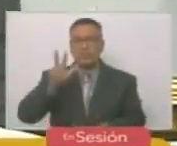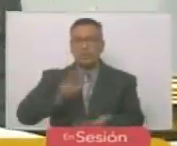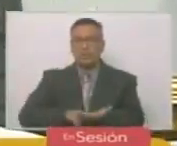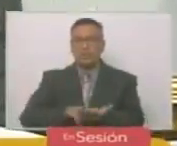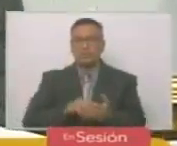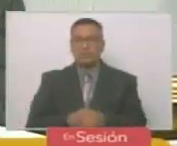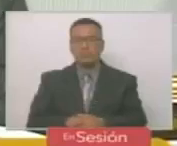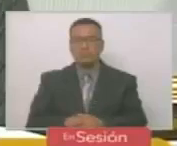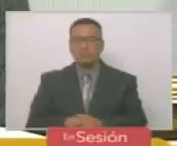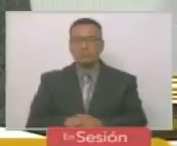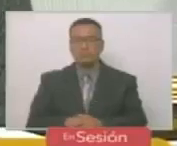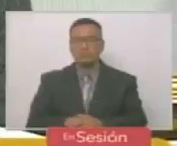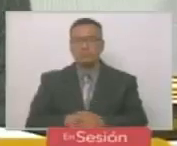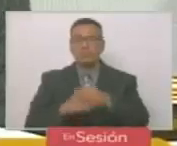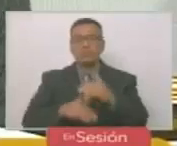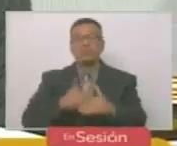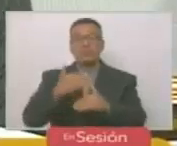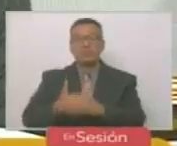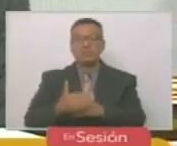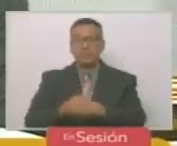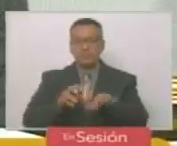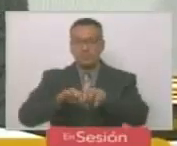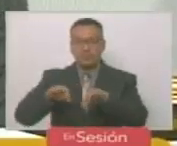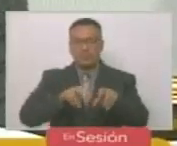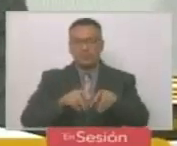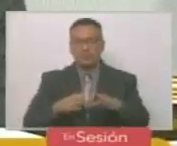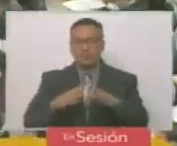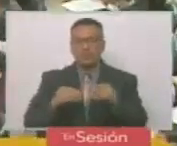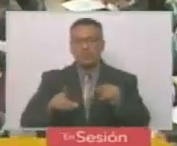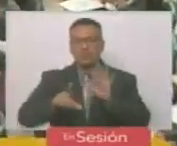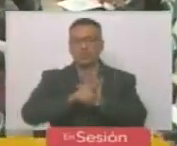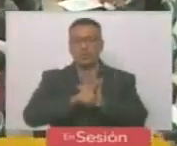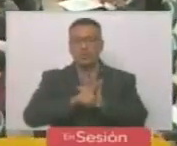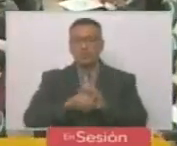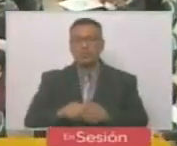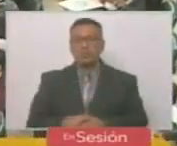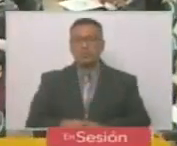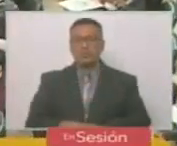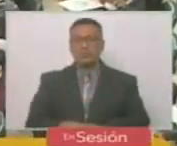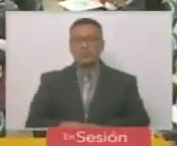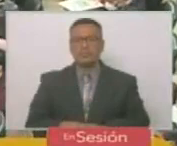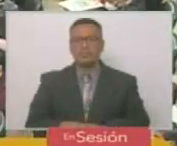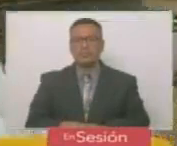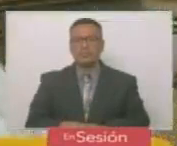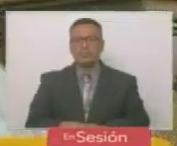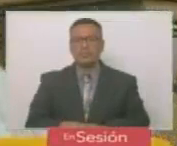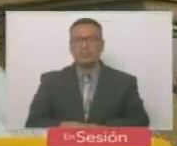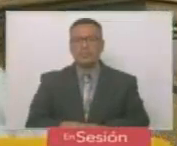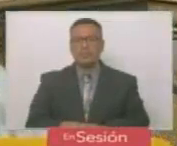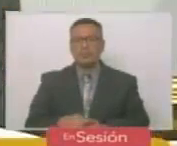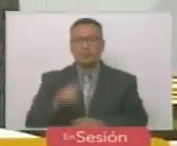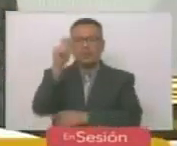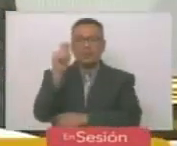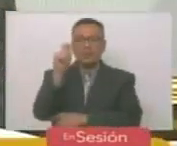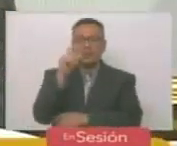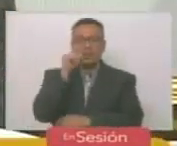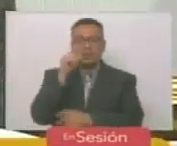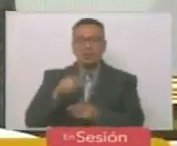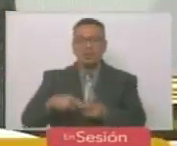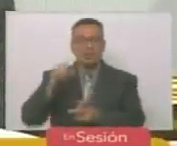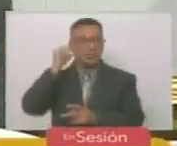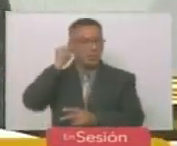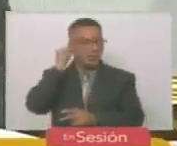aprobado. Siguiente, ciudadana secretaria. Es todo de la ley, ciudadano presidente. Las honorables diputadas y los